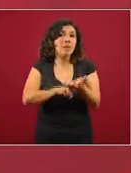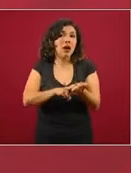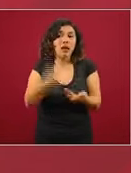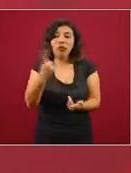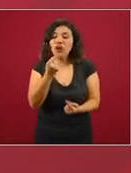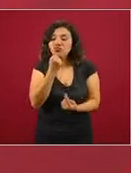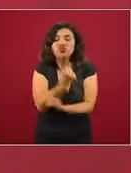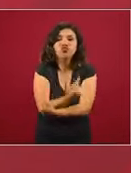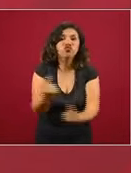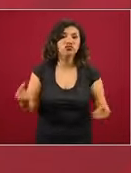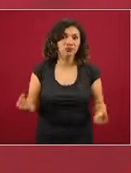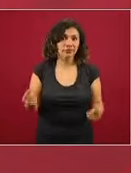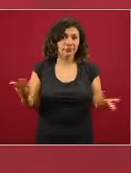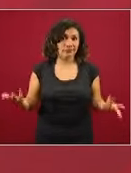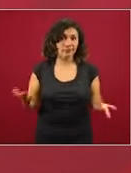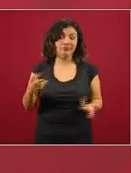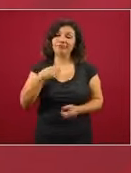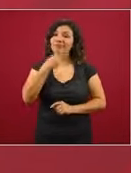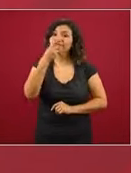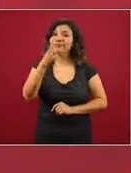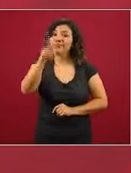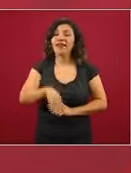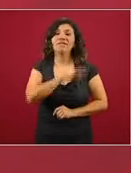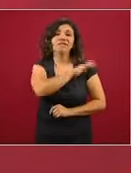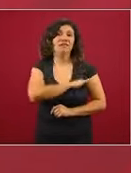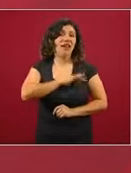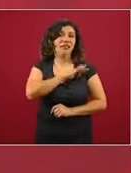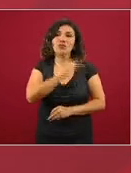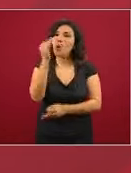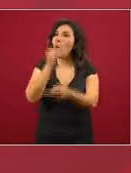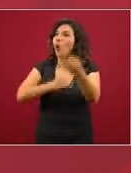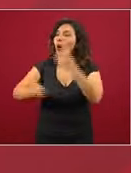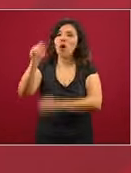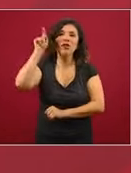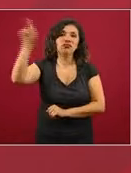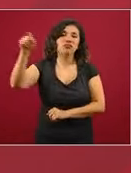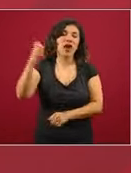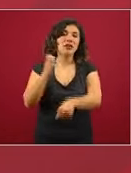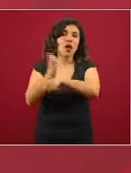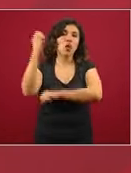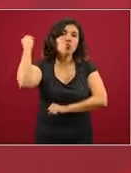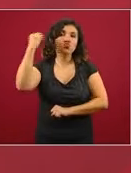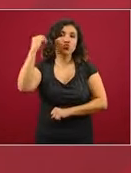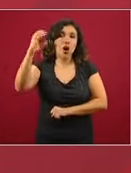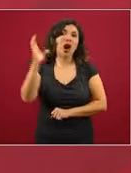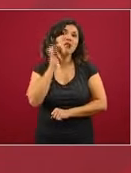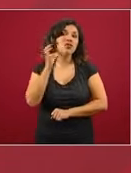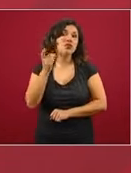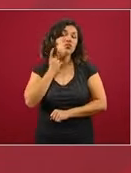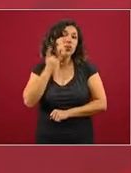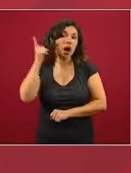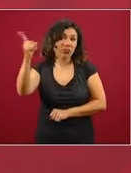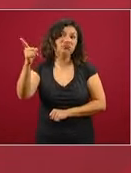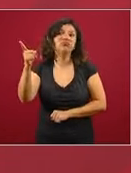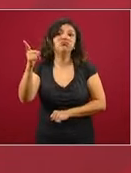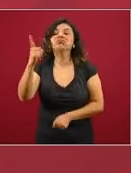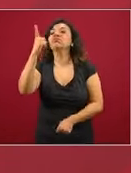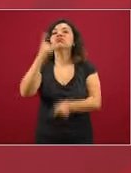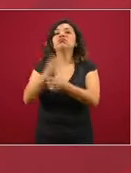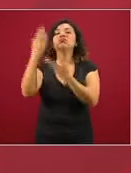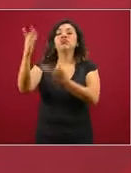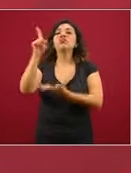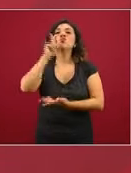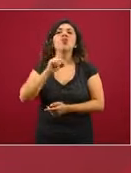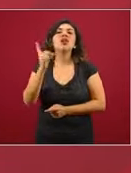niñez. Entonces, felicitamos a todo el Congreso del Estado de Oaxaca, en particular a